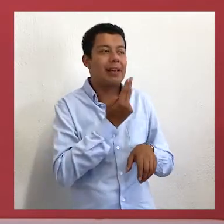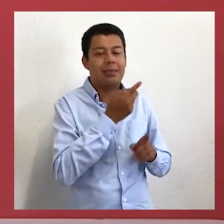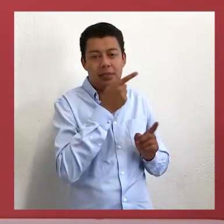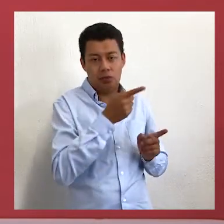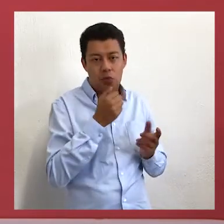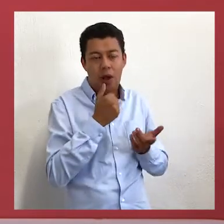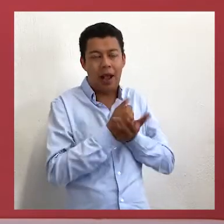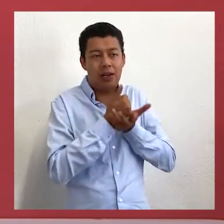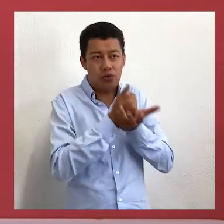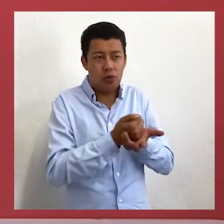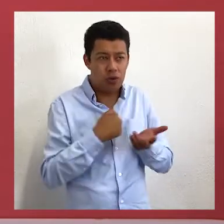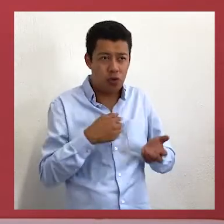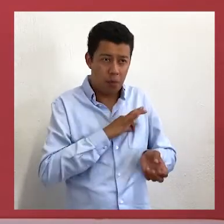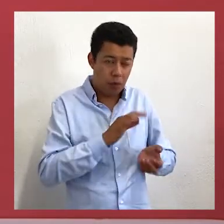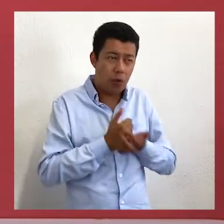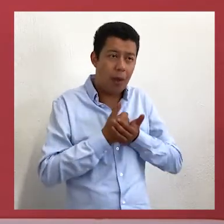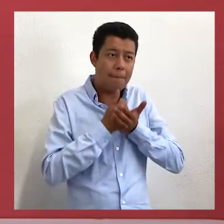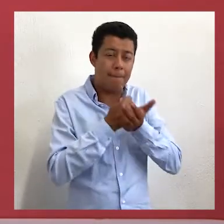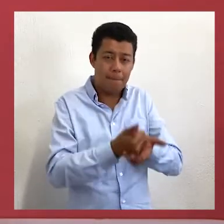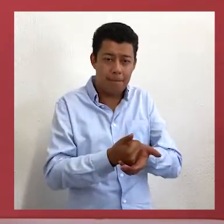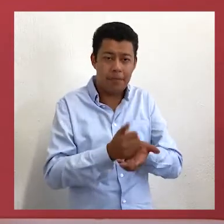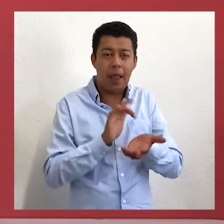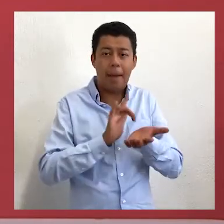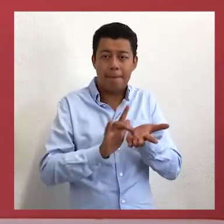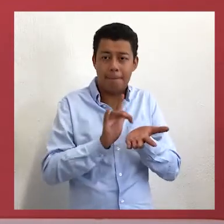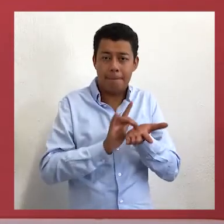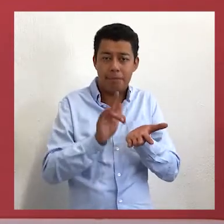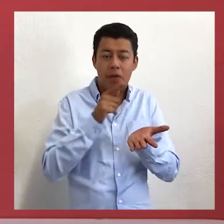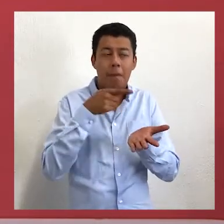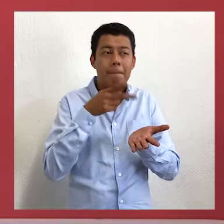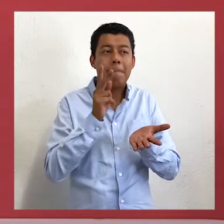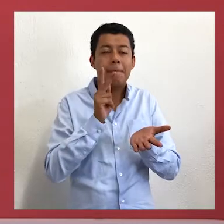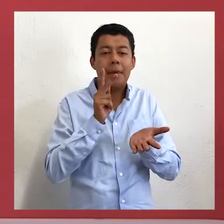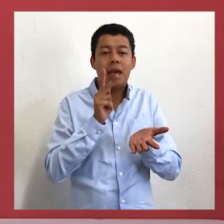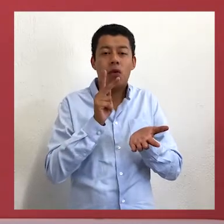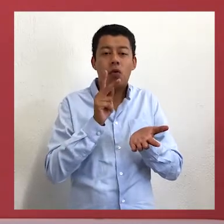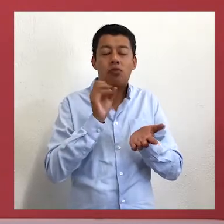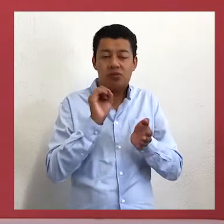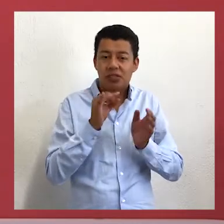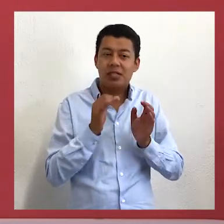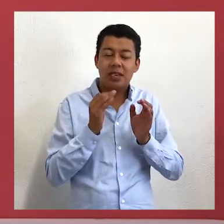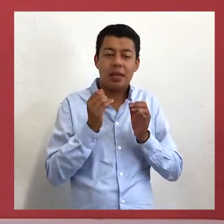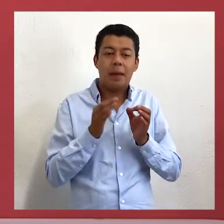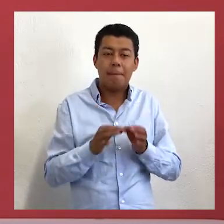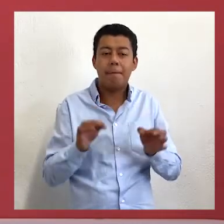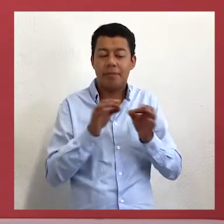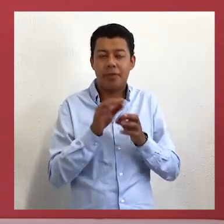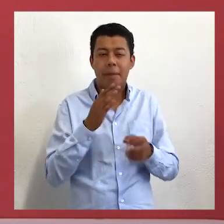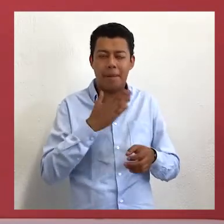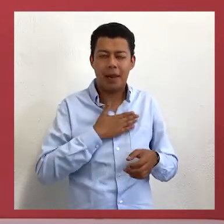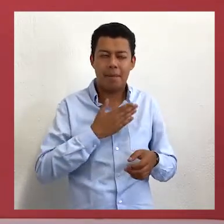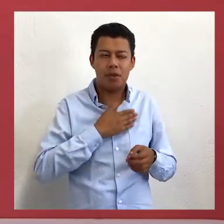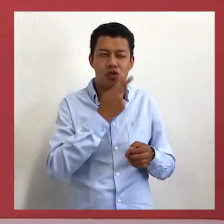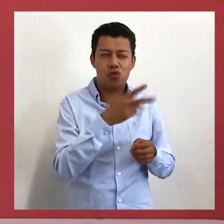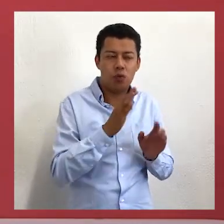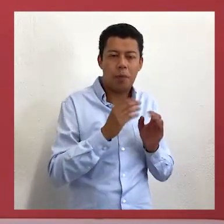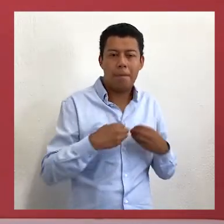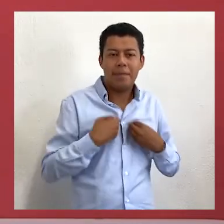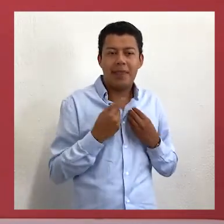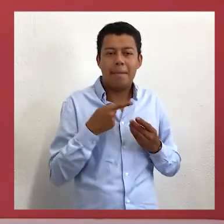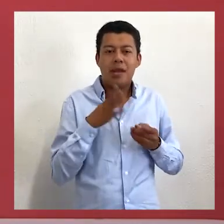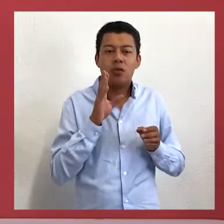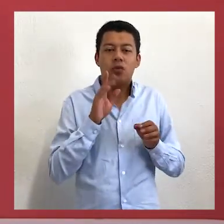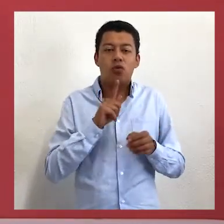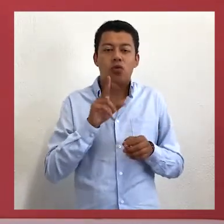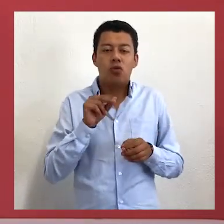estoy absorbiendo, que no estoy sobreprotegiendo, pero tampoco que no me importa su vida. Es una línea muy